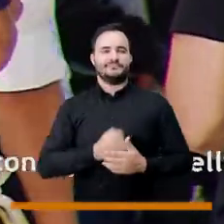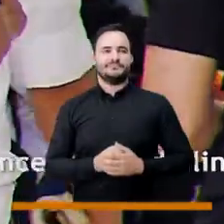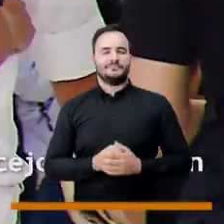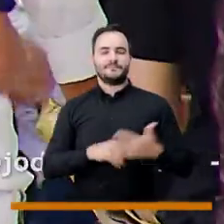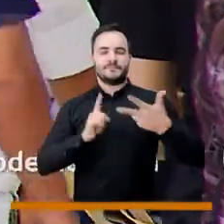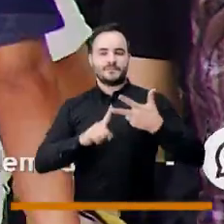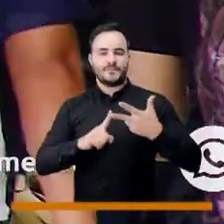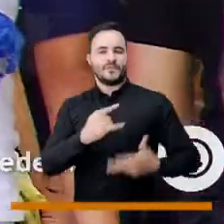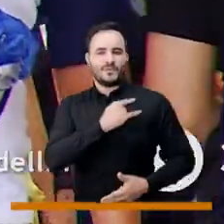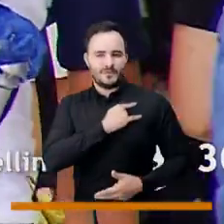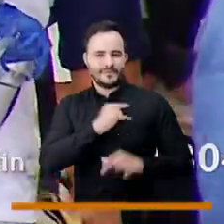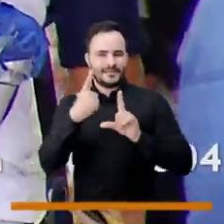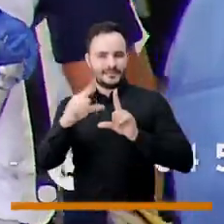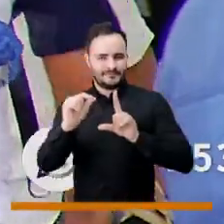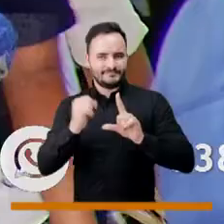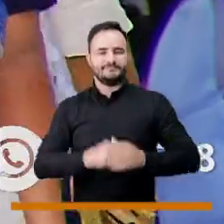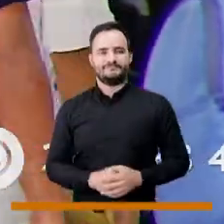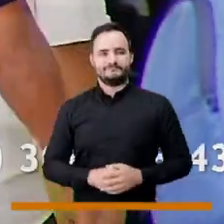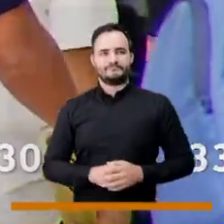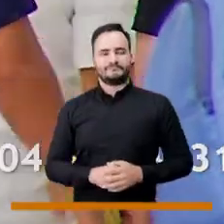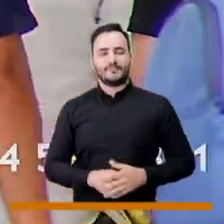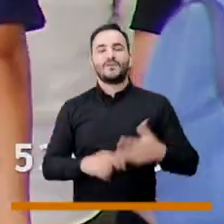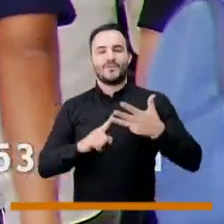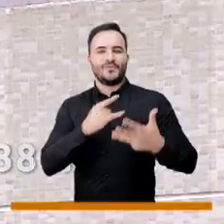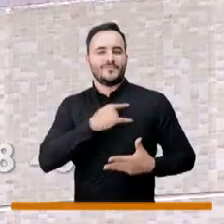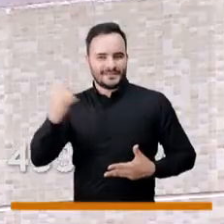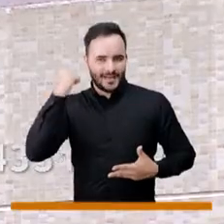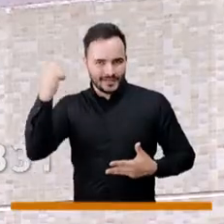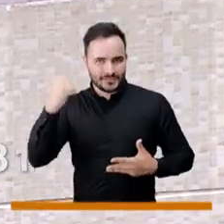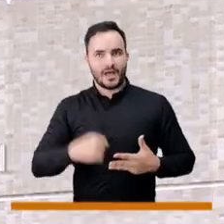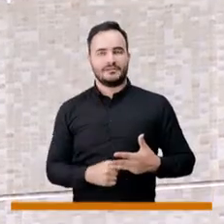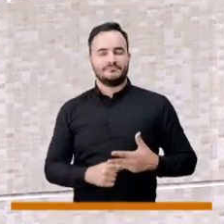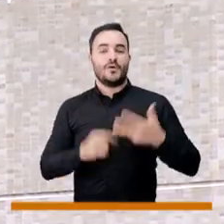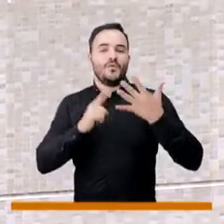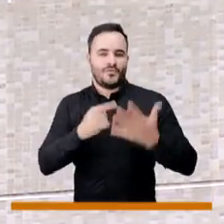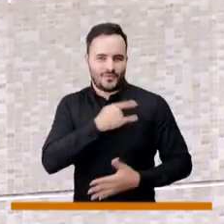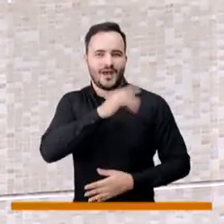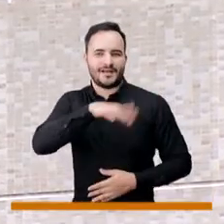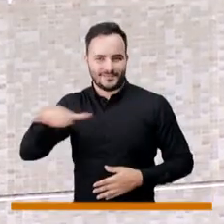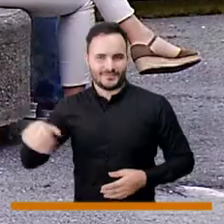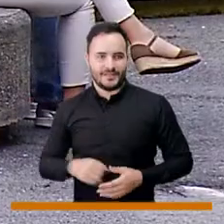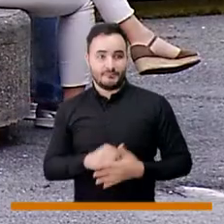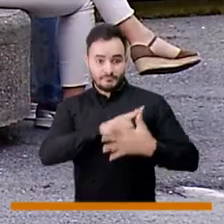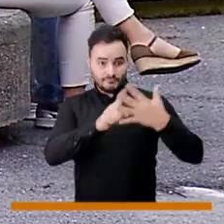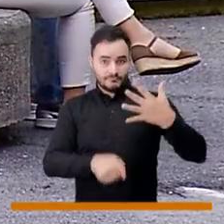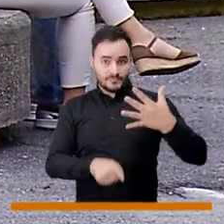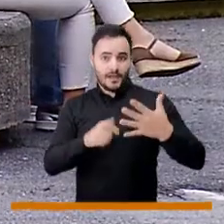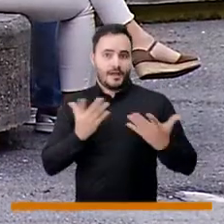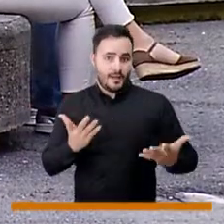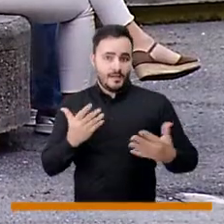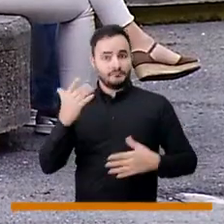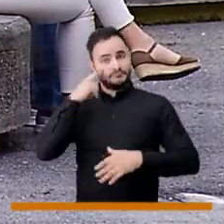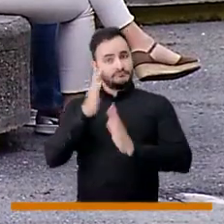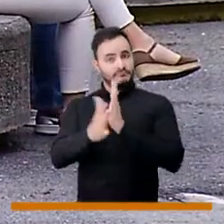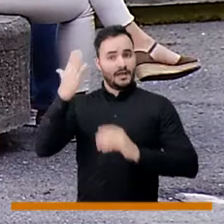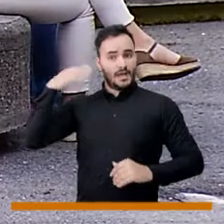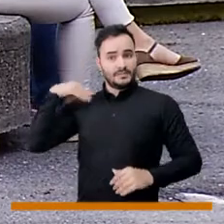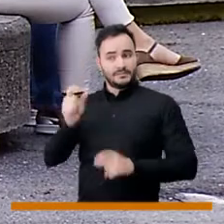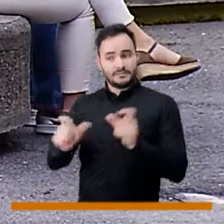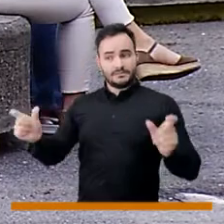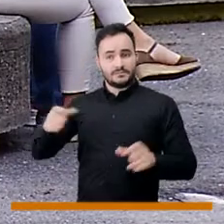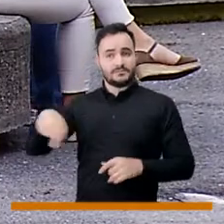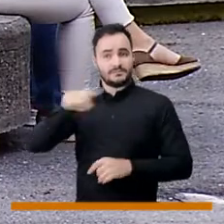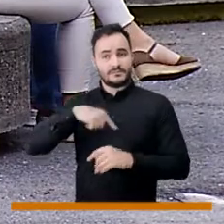isaza cadavid la universidad digital la universidad nacional y la universidad de antioquia antes los estudiantes